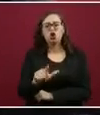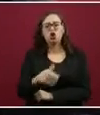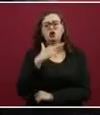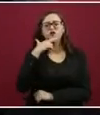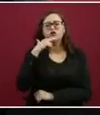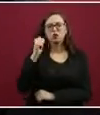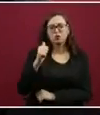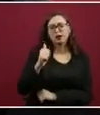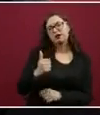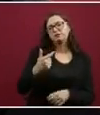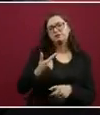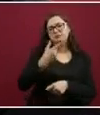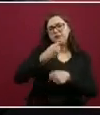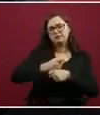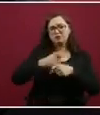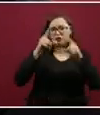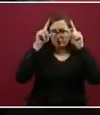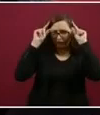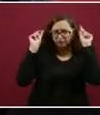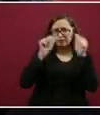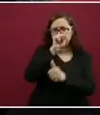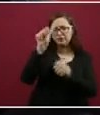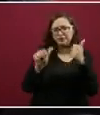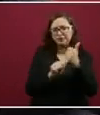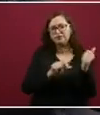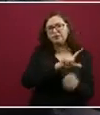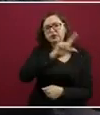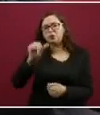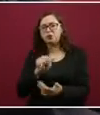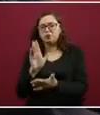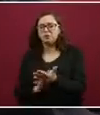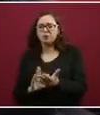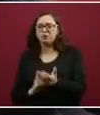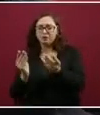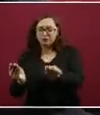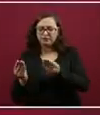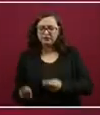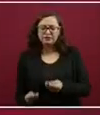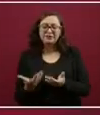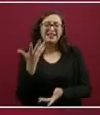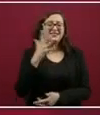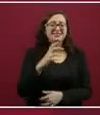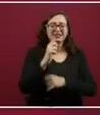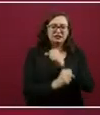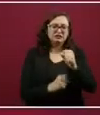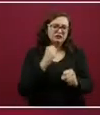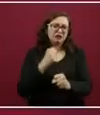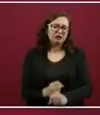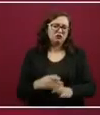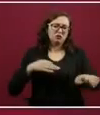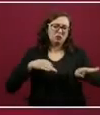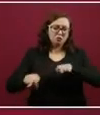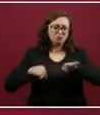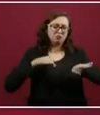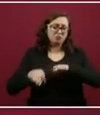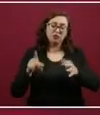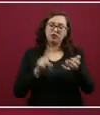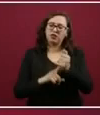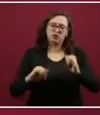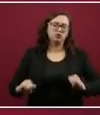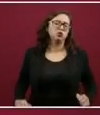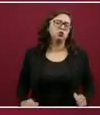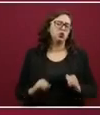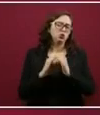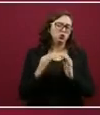después como recepcionista. Y durante más de 10 años trabajó ahí, en el IMSS, en esa noble institución, que